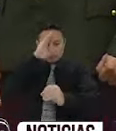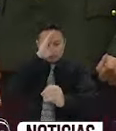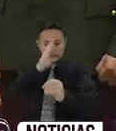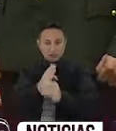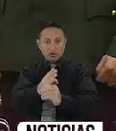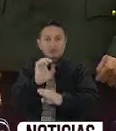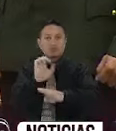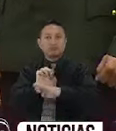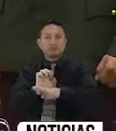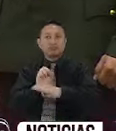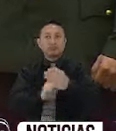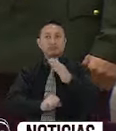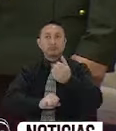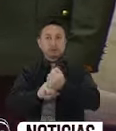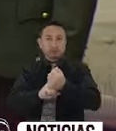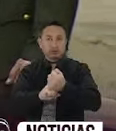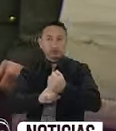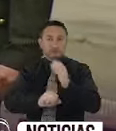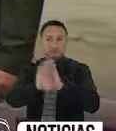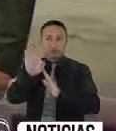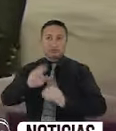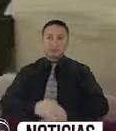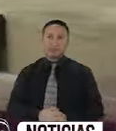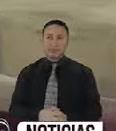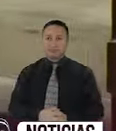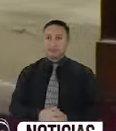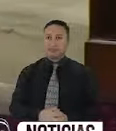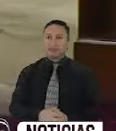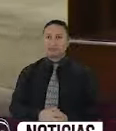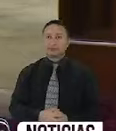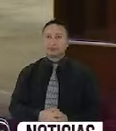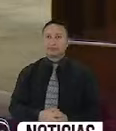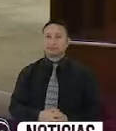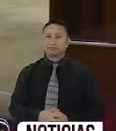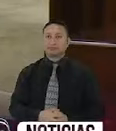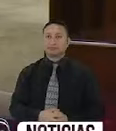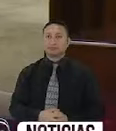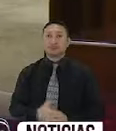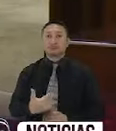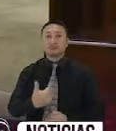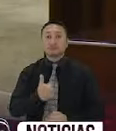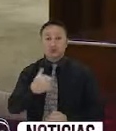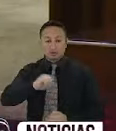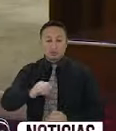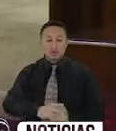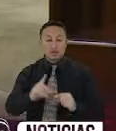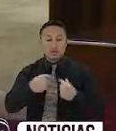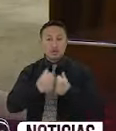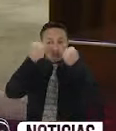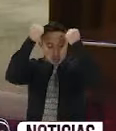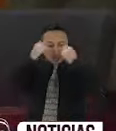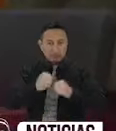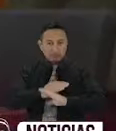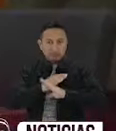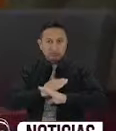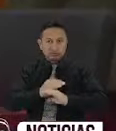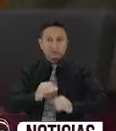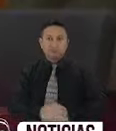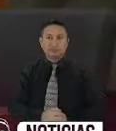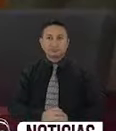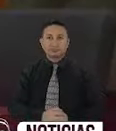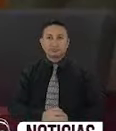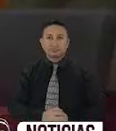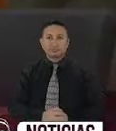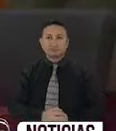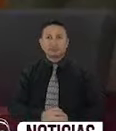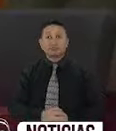Ecuador adelante. Estoy aferrada a luchar contra el terrorismo y las mafias. Mónica Palencia